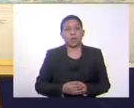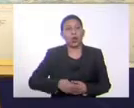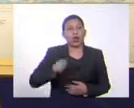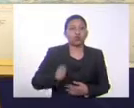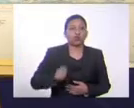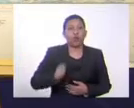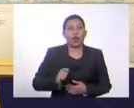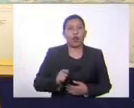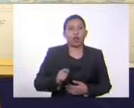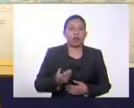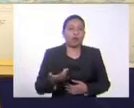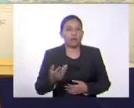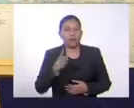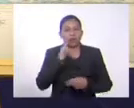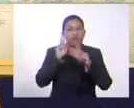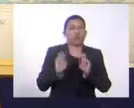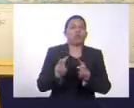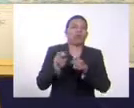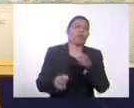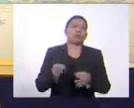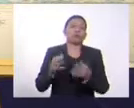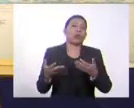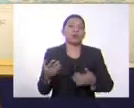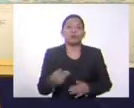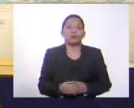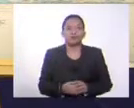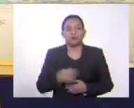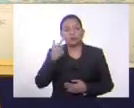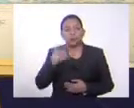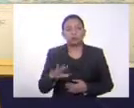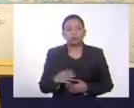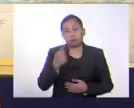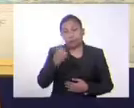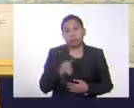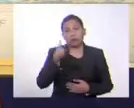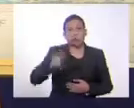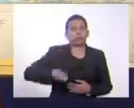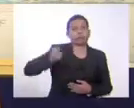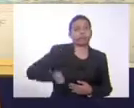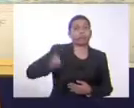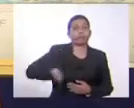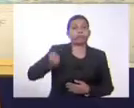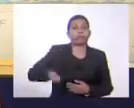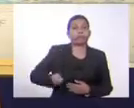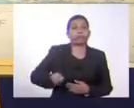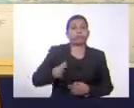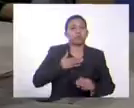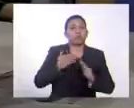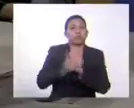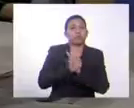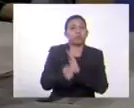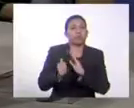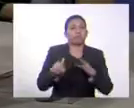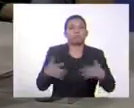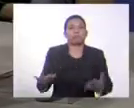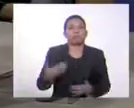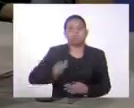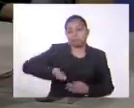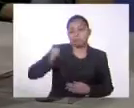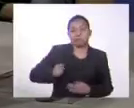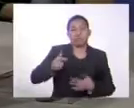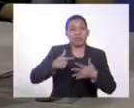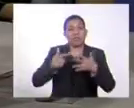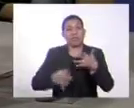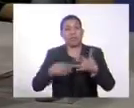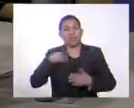jueces el poder para poder ejecutar leyes sin ninguna restricción de autoridad. Ok. Claro, Ahí- el ejecutivo es aquel